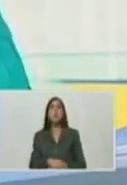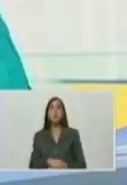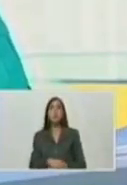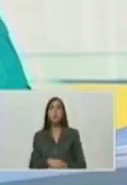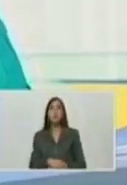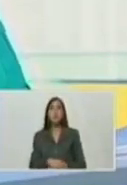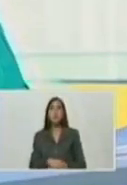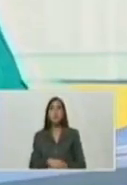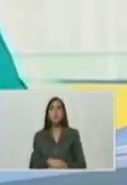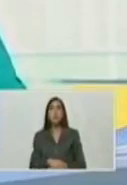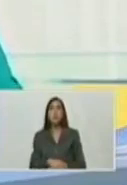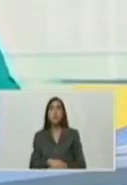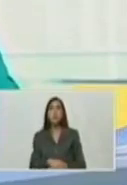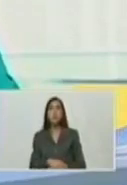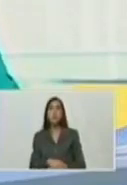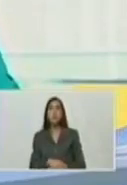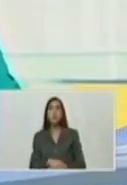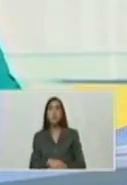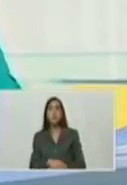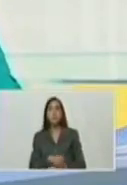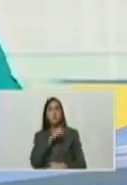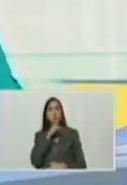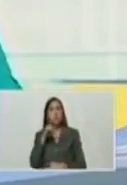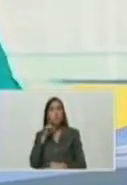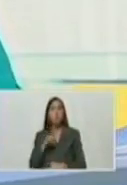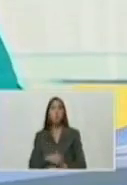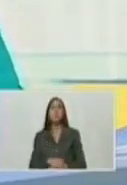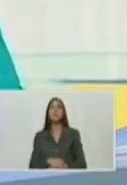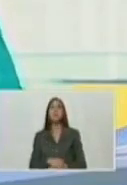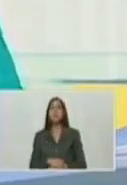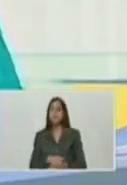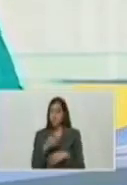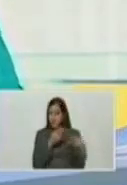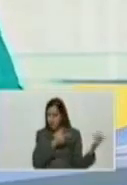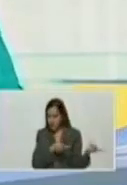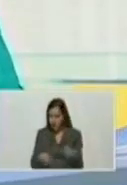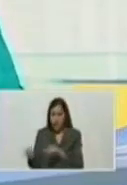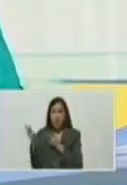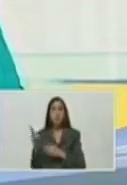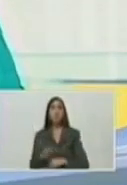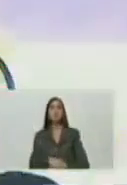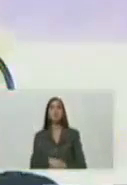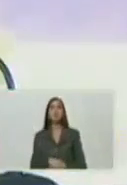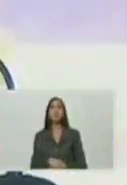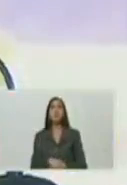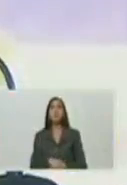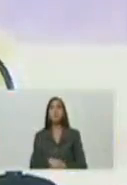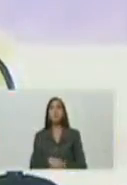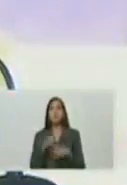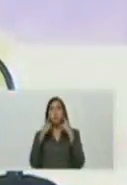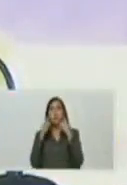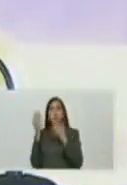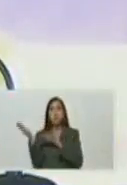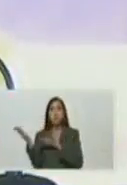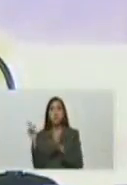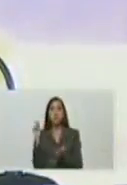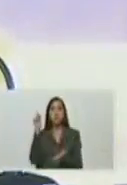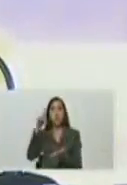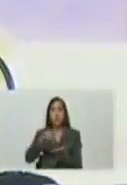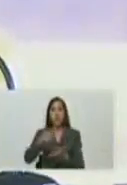del Cieloína Rodríguez Gómez, bienvenida, presente y